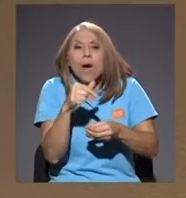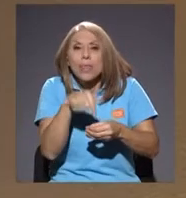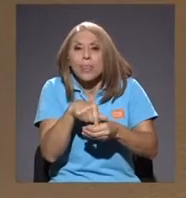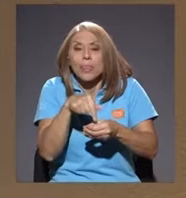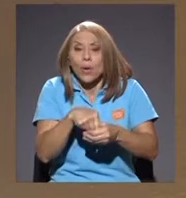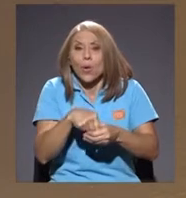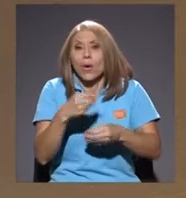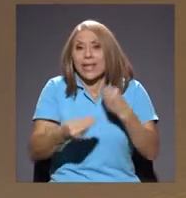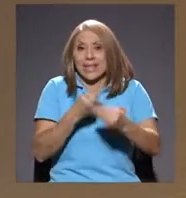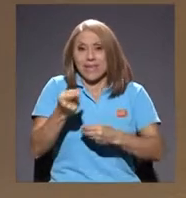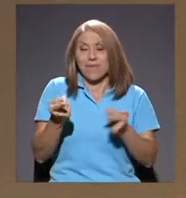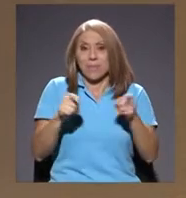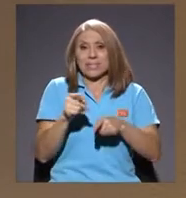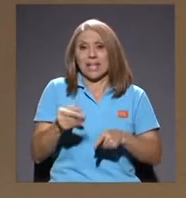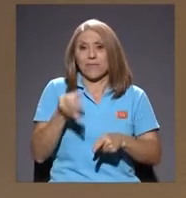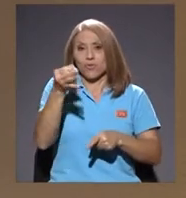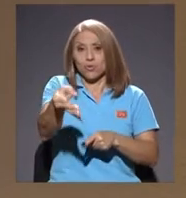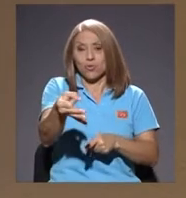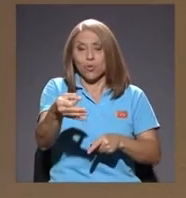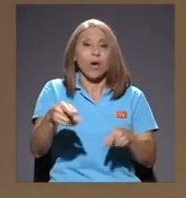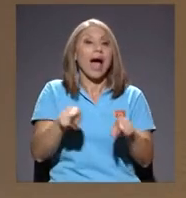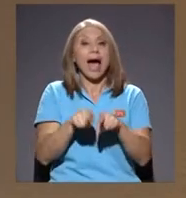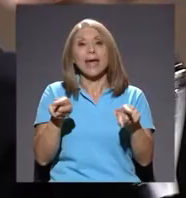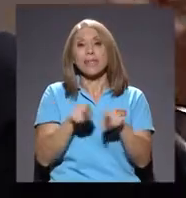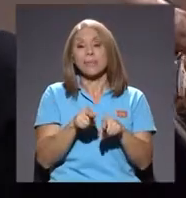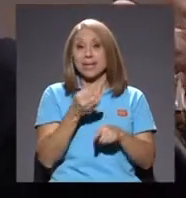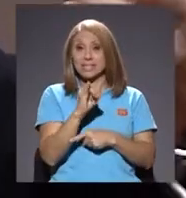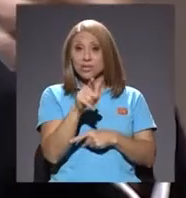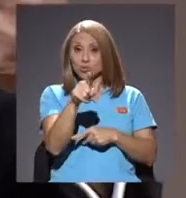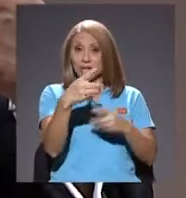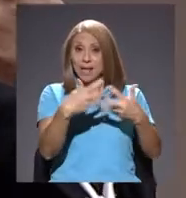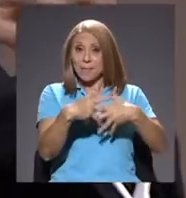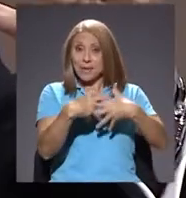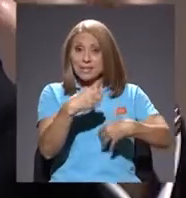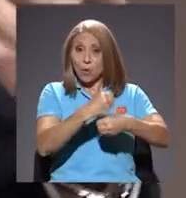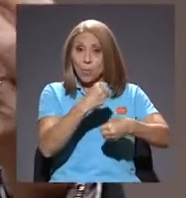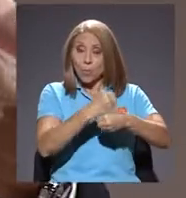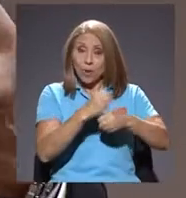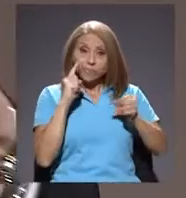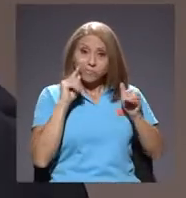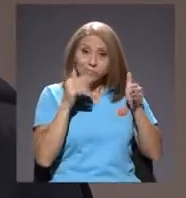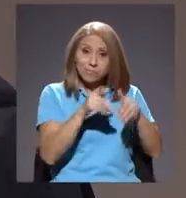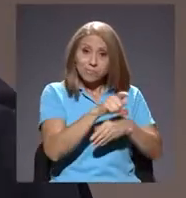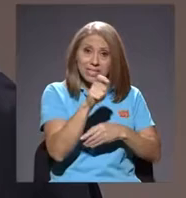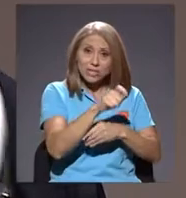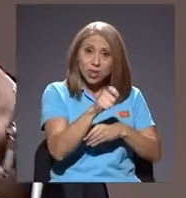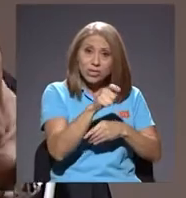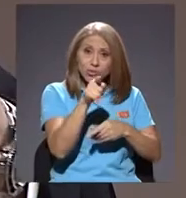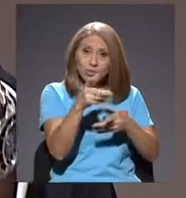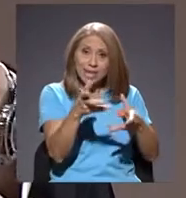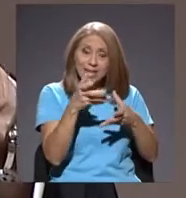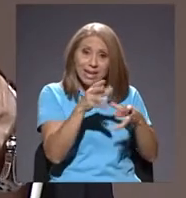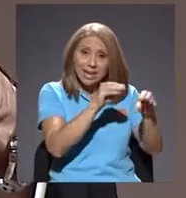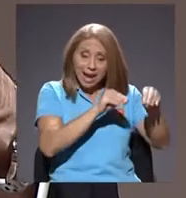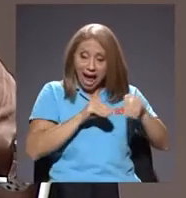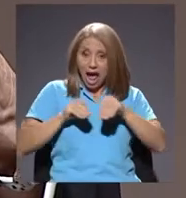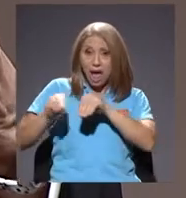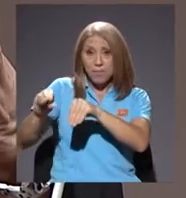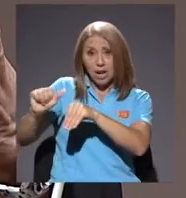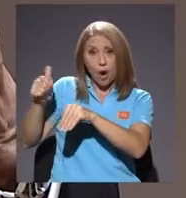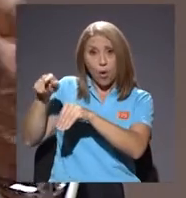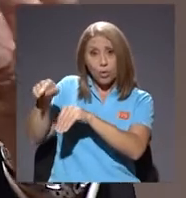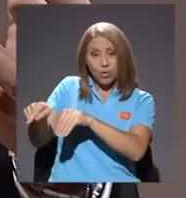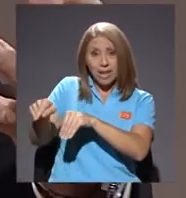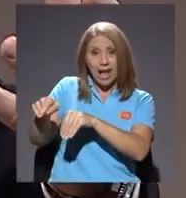voluntario el pasarse de un operador de pensiones a otro que permite medir no perfecto porque los símbolos de los